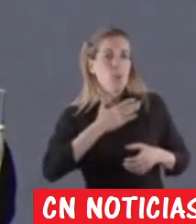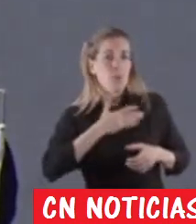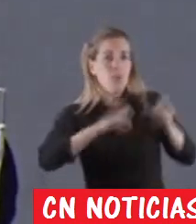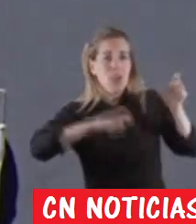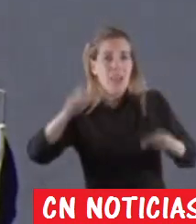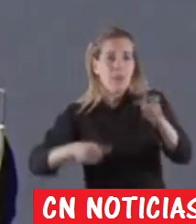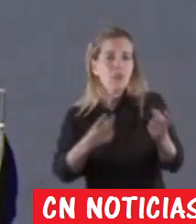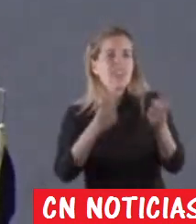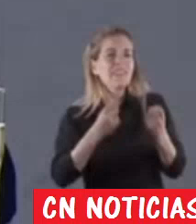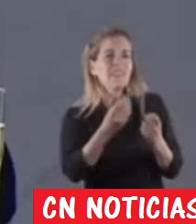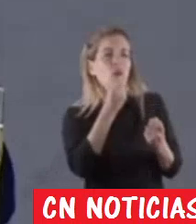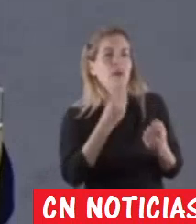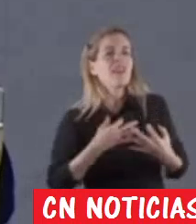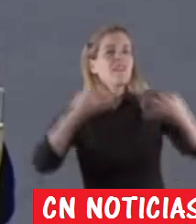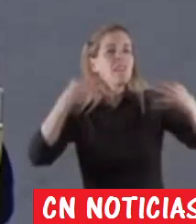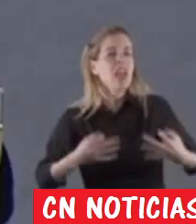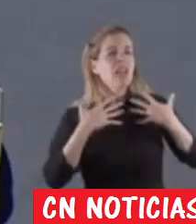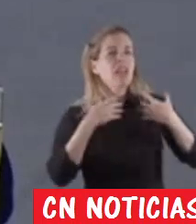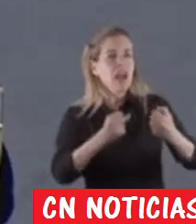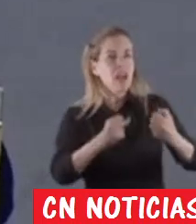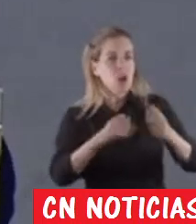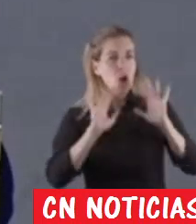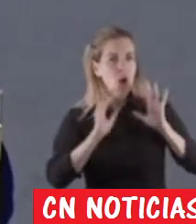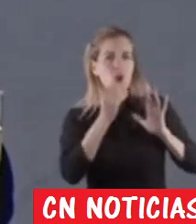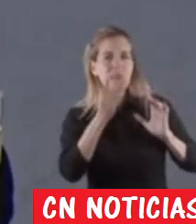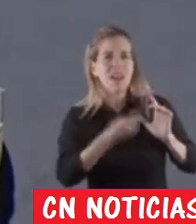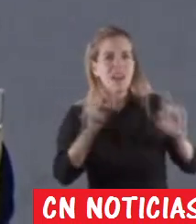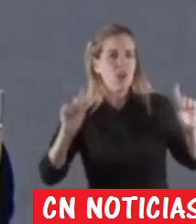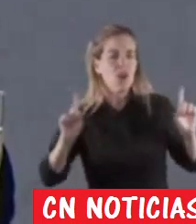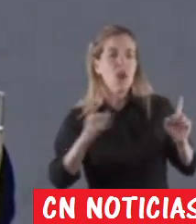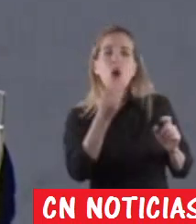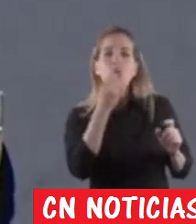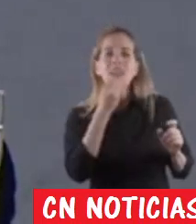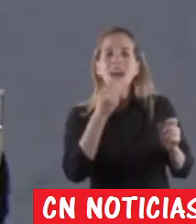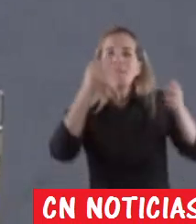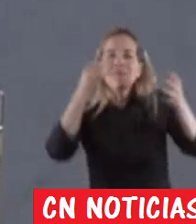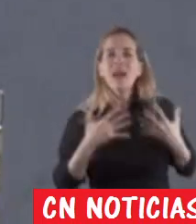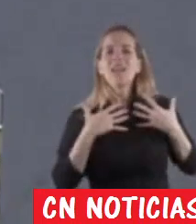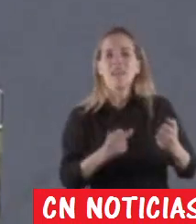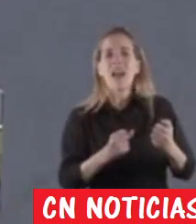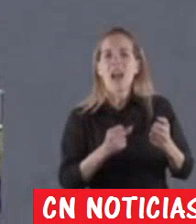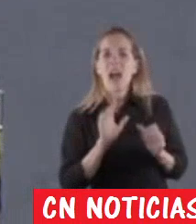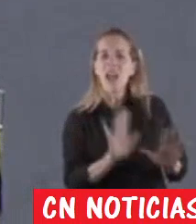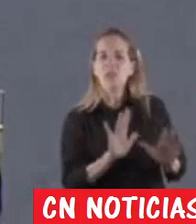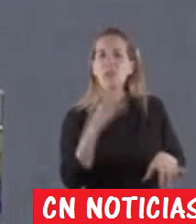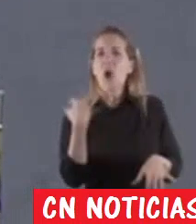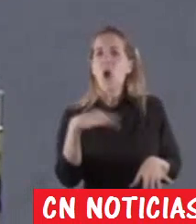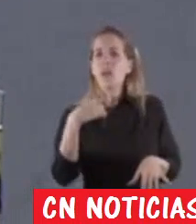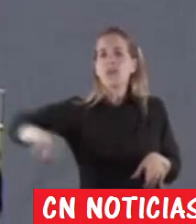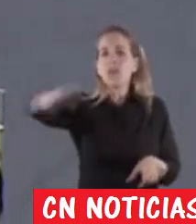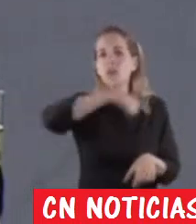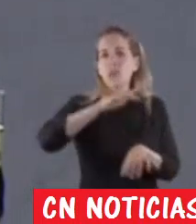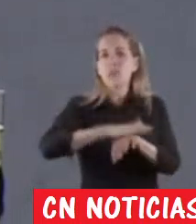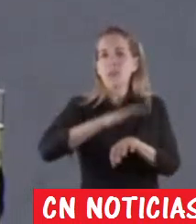condiciones de excelencia. Eso es lo que tenemos que hacer. Tenemos que hacer, no tenemos que